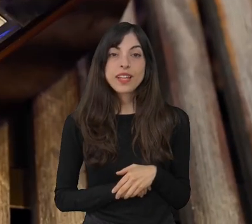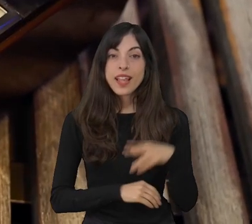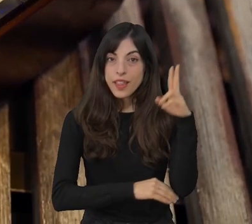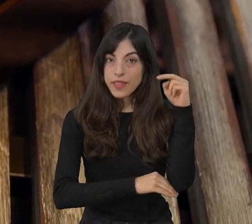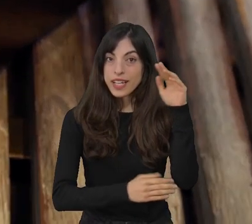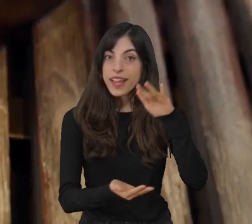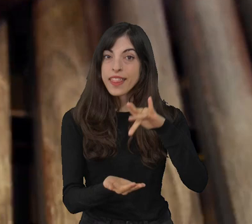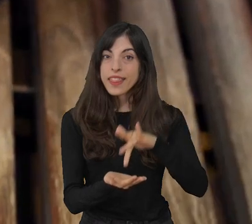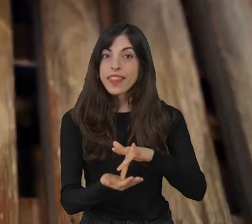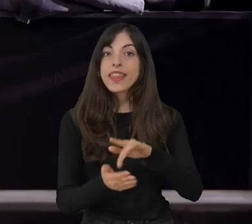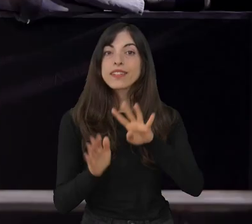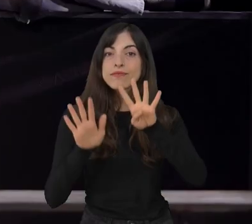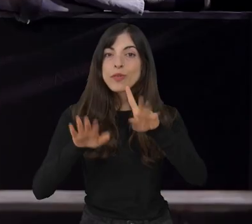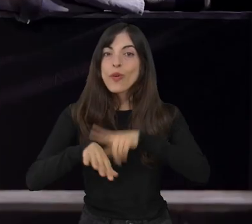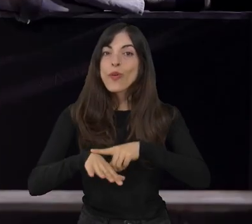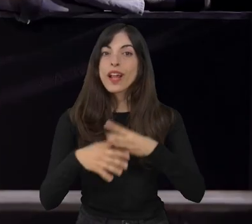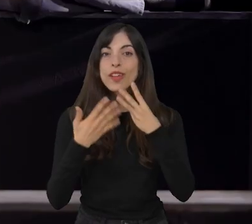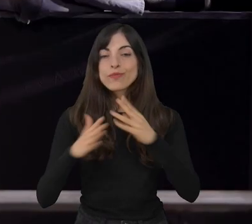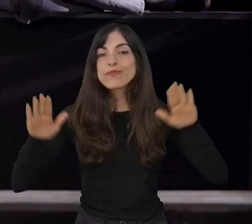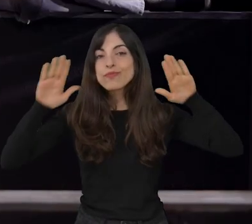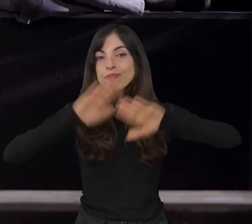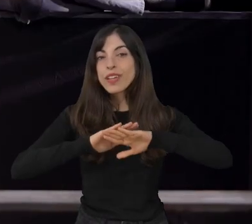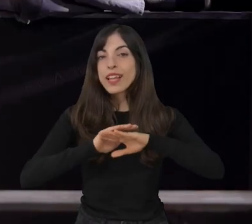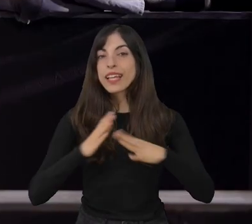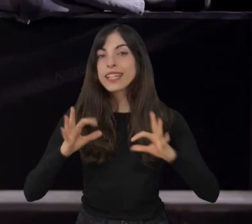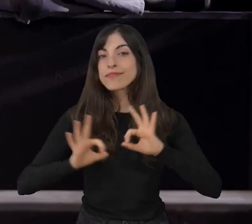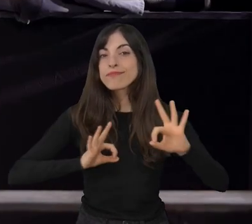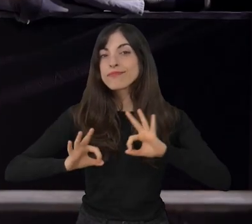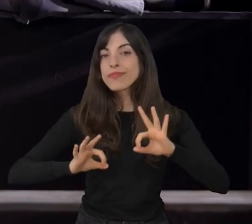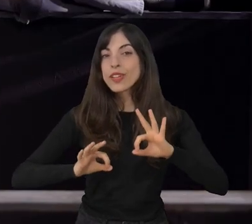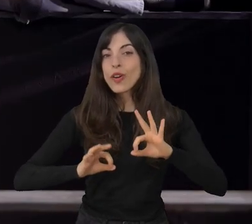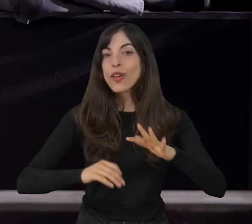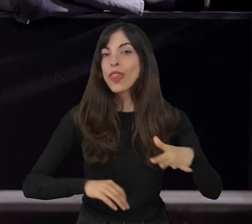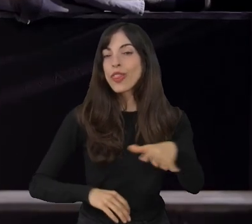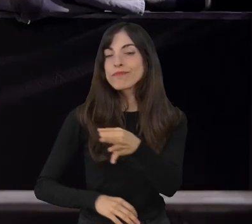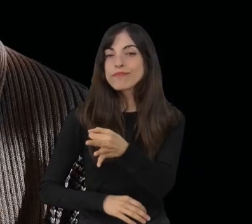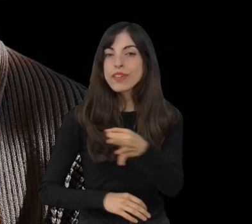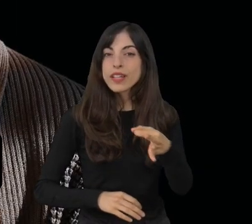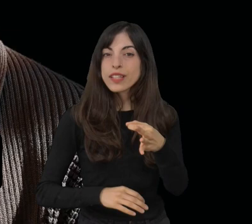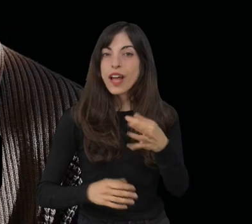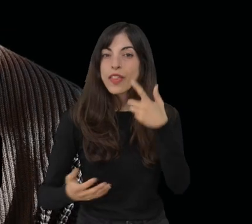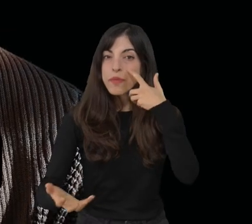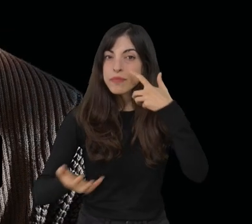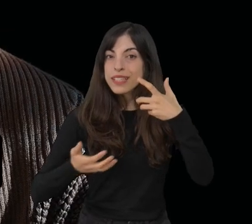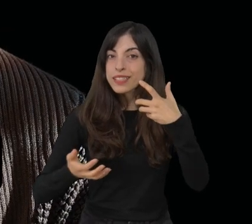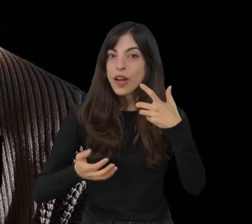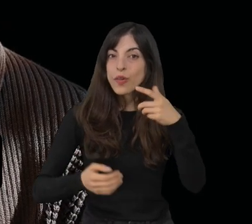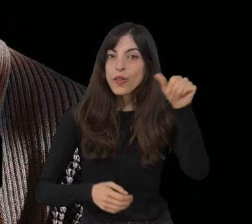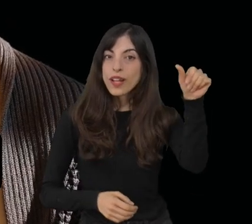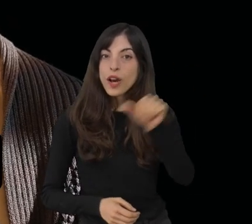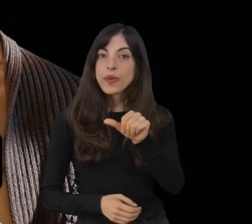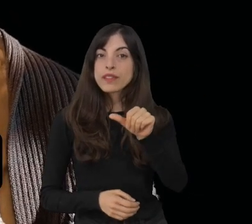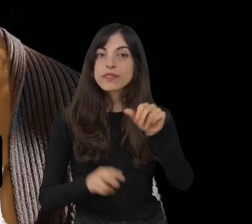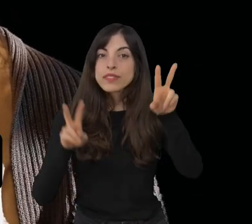Para el viernes, día 9 a las 8 de la noche, el Gran Teatro será el escenario ideal para la representación teatral Las